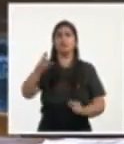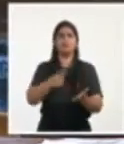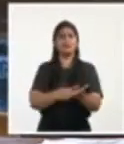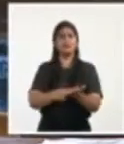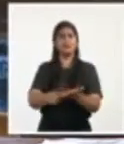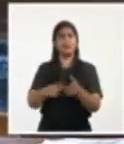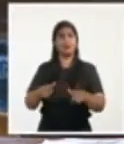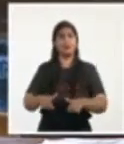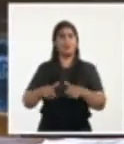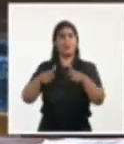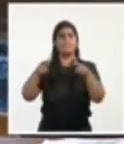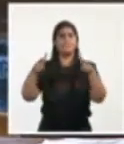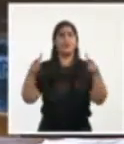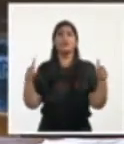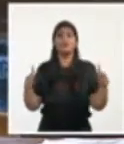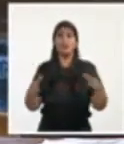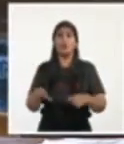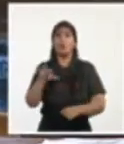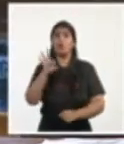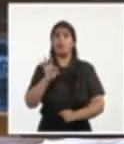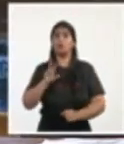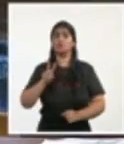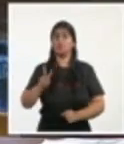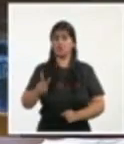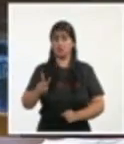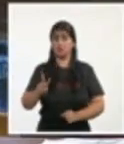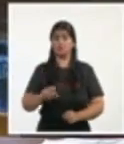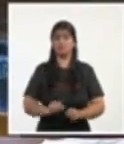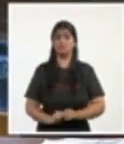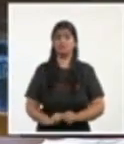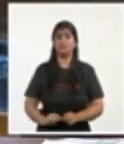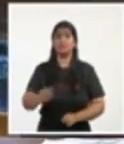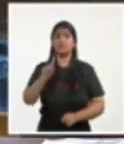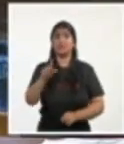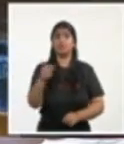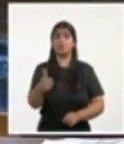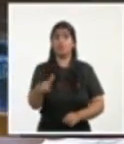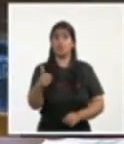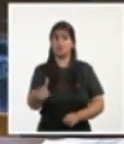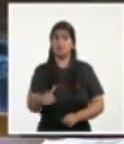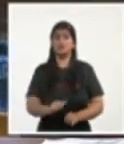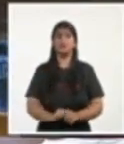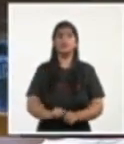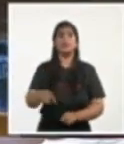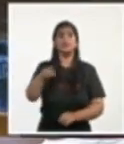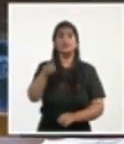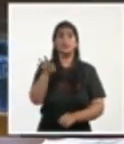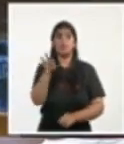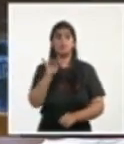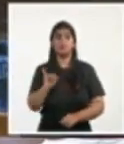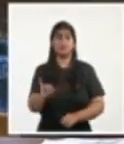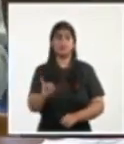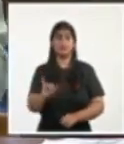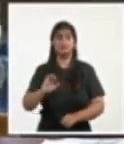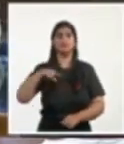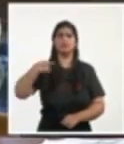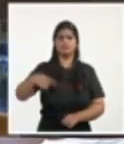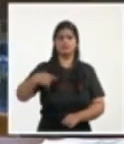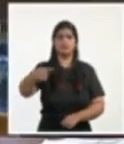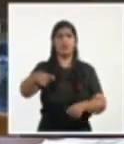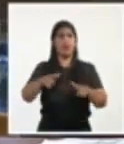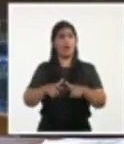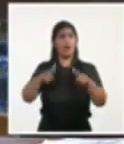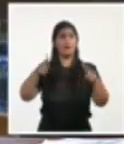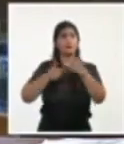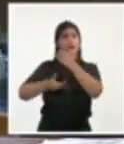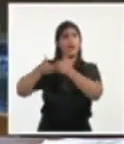creciendo 82, 110, 186 en la semana, pasando de un promedio de 10 fallecidos